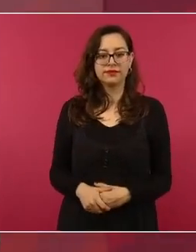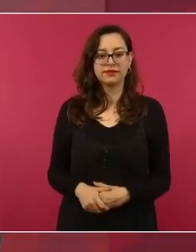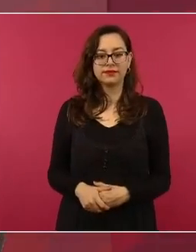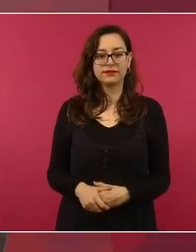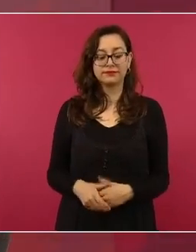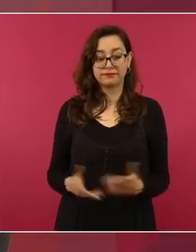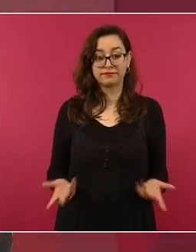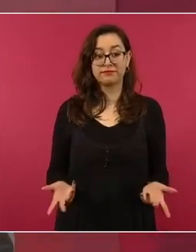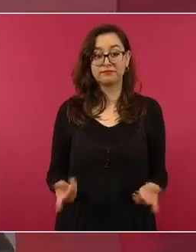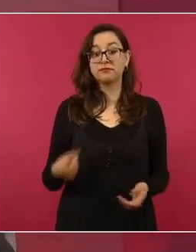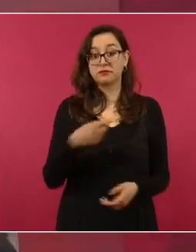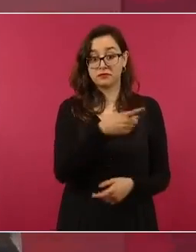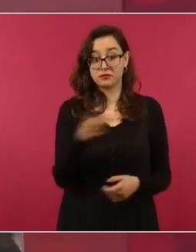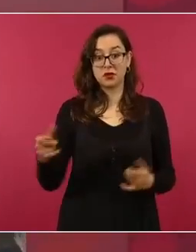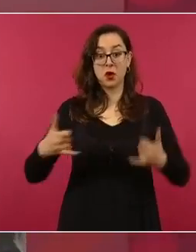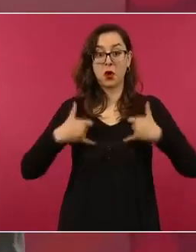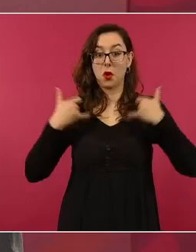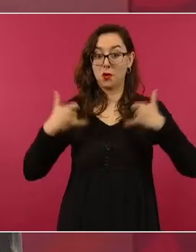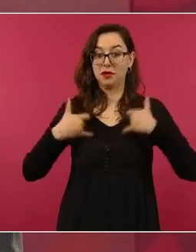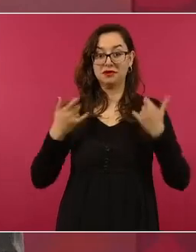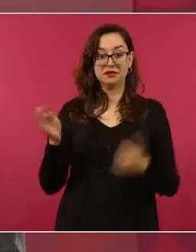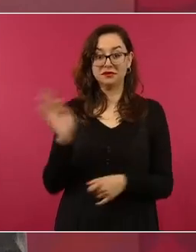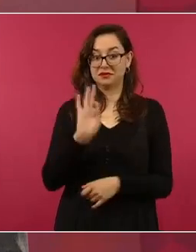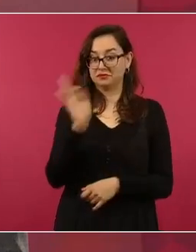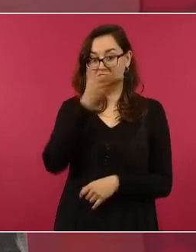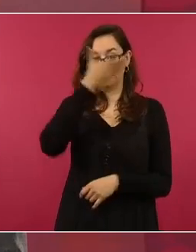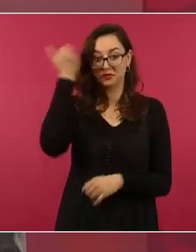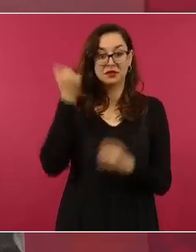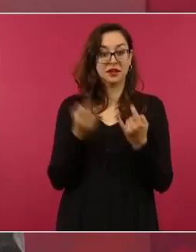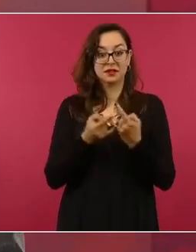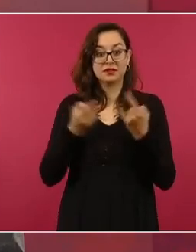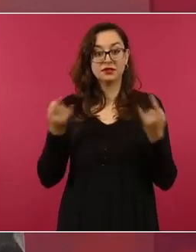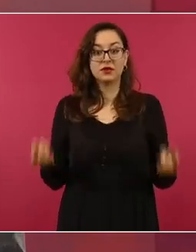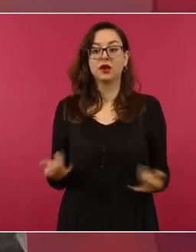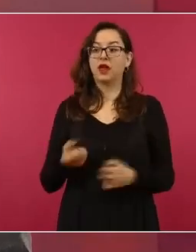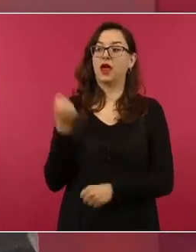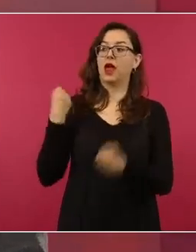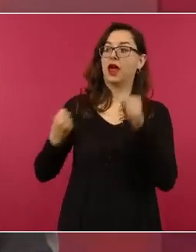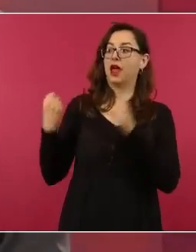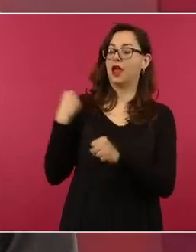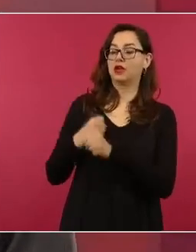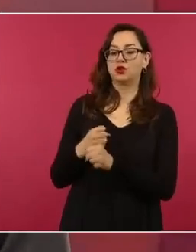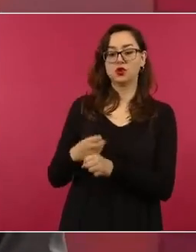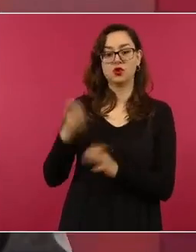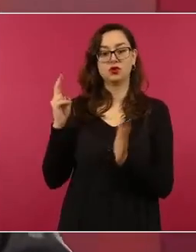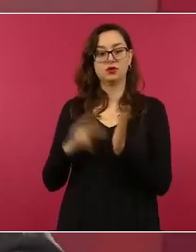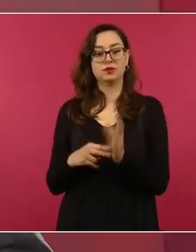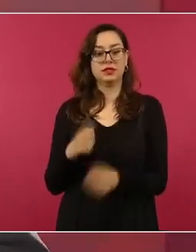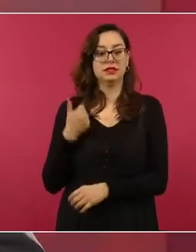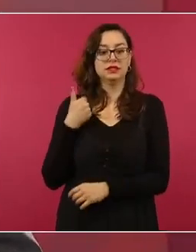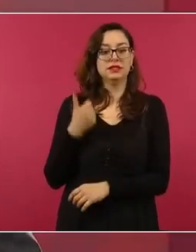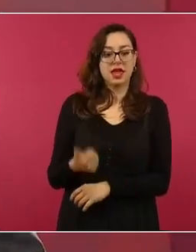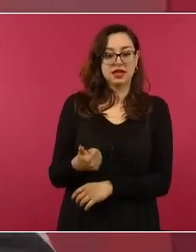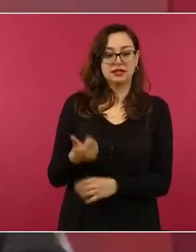Esto para los jóvenes, porque eso fue en el 2006 y ya estamos en el